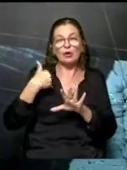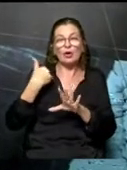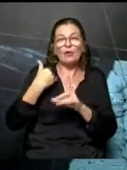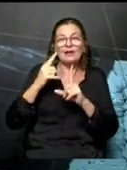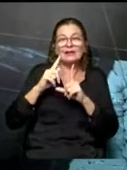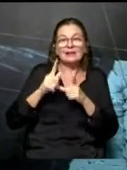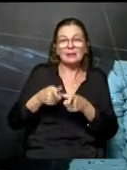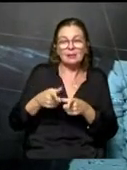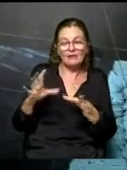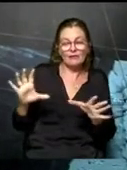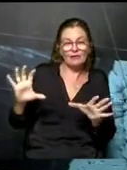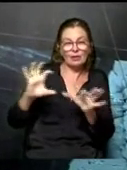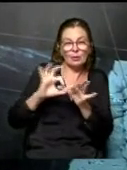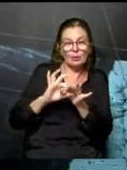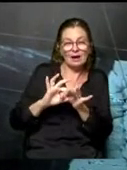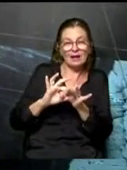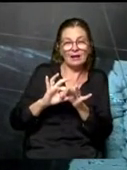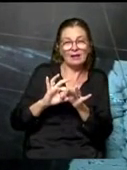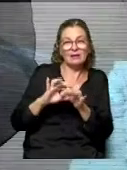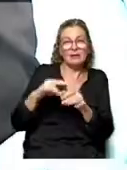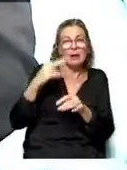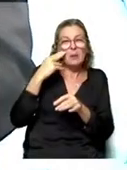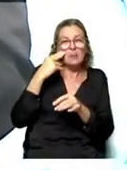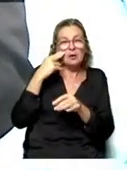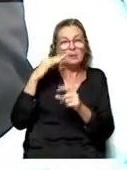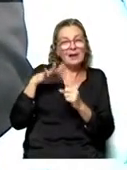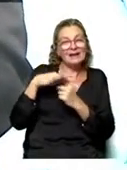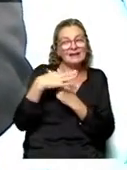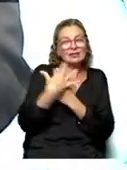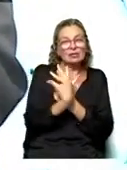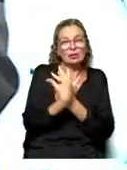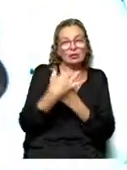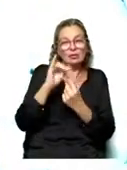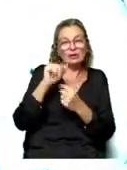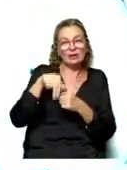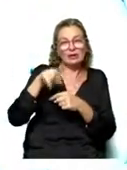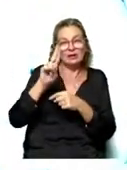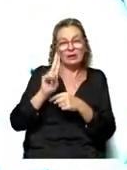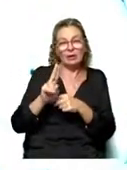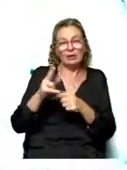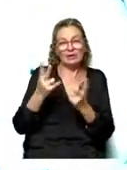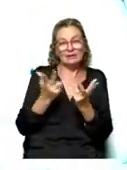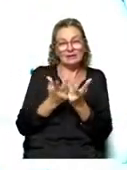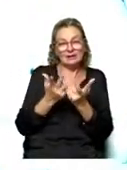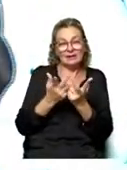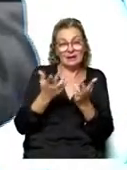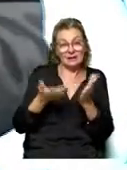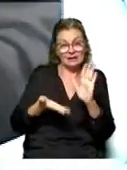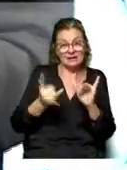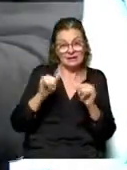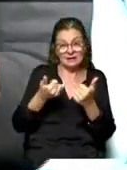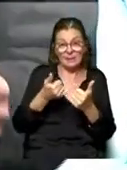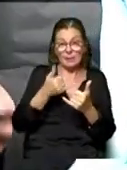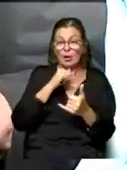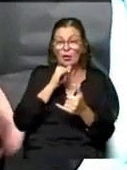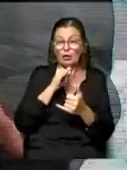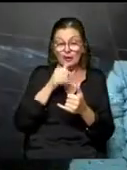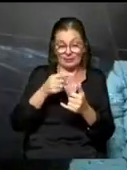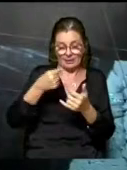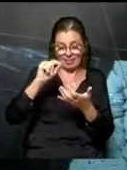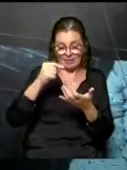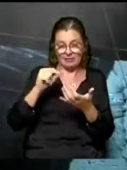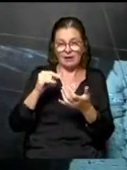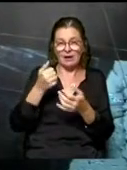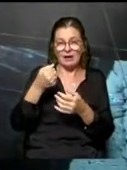también vinculada a la trama que hay en torno al INAU de 33, que ya les vamos a dar más detalles. Quiero ir mencionando las víctimas.